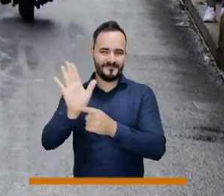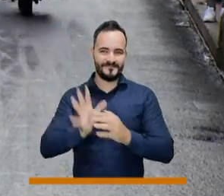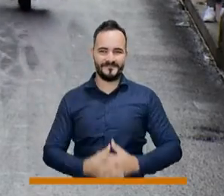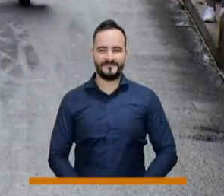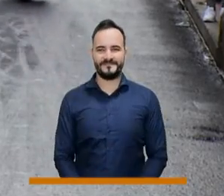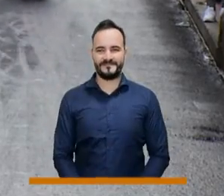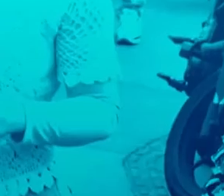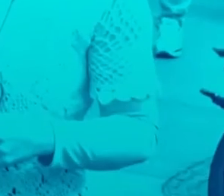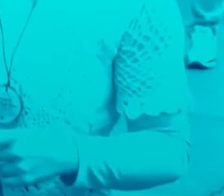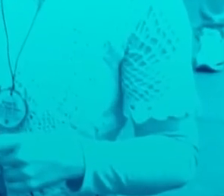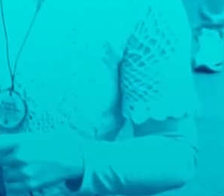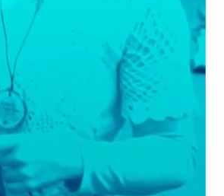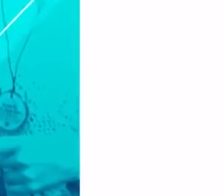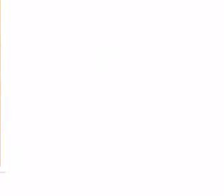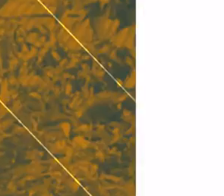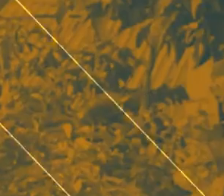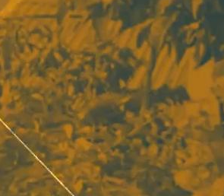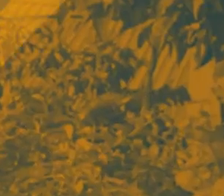cuenta el presidente.